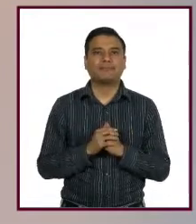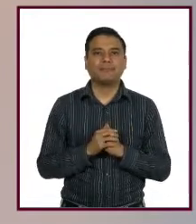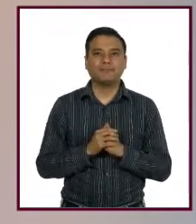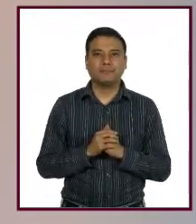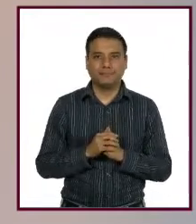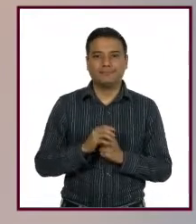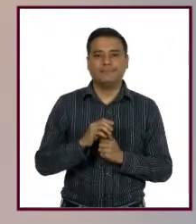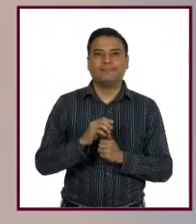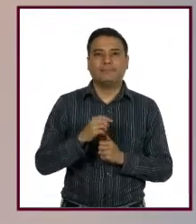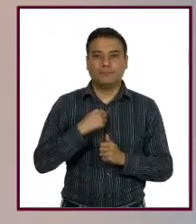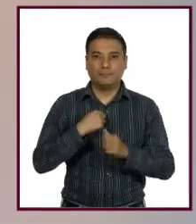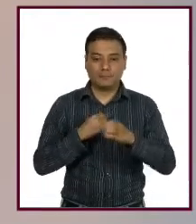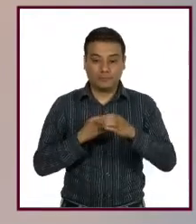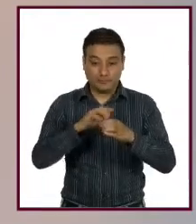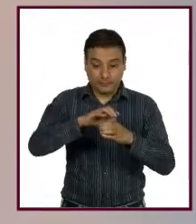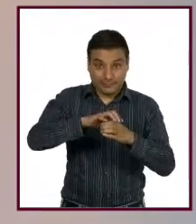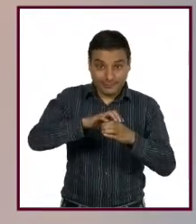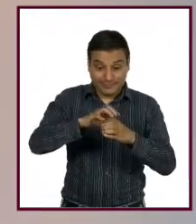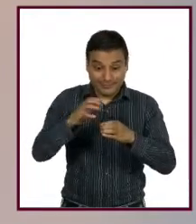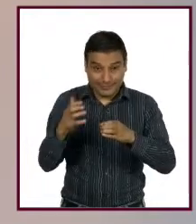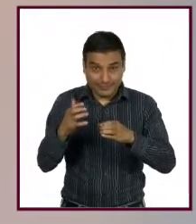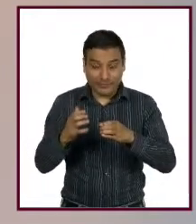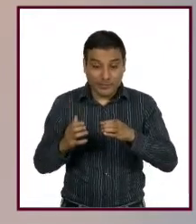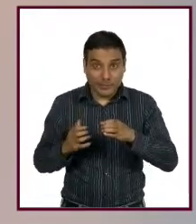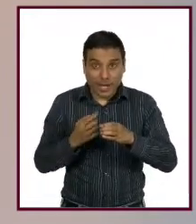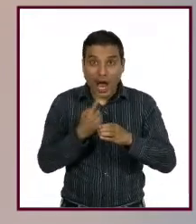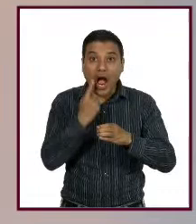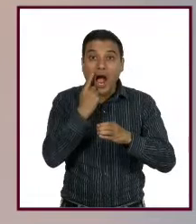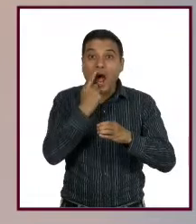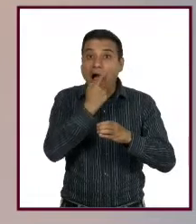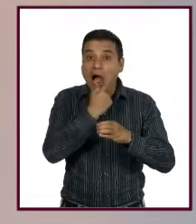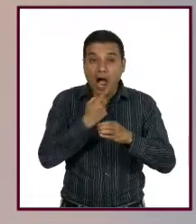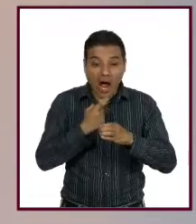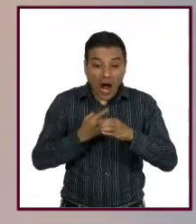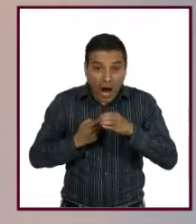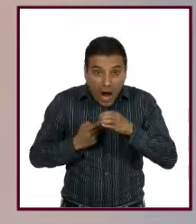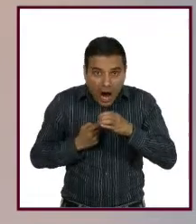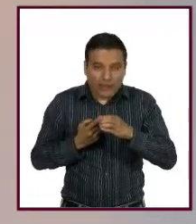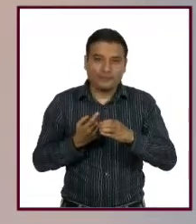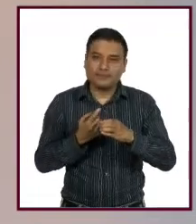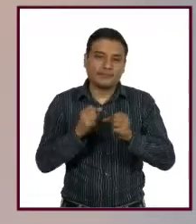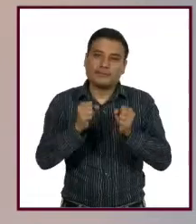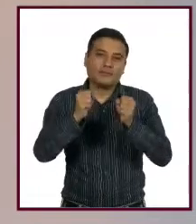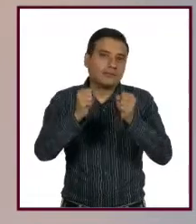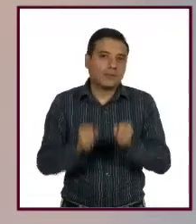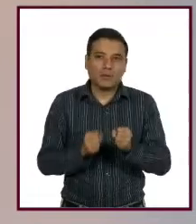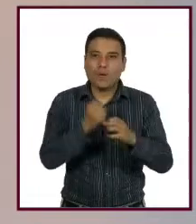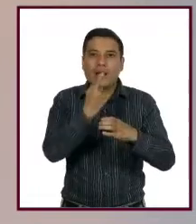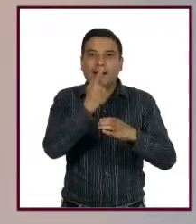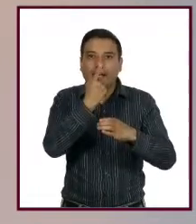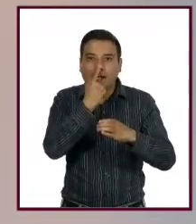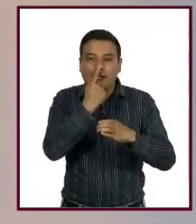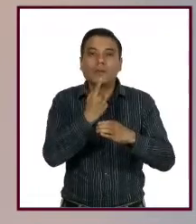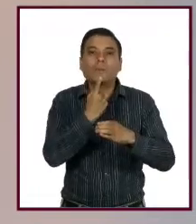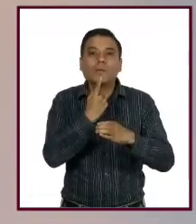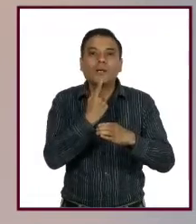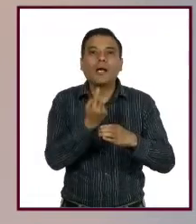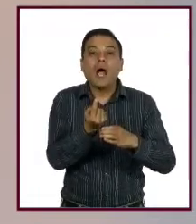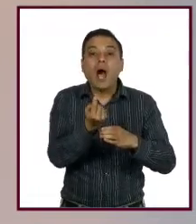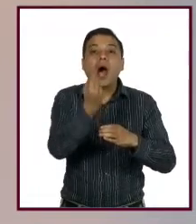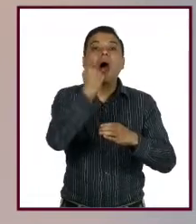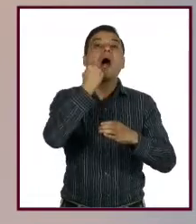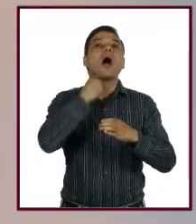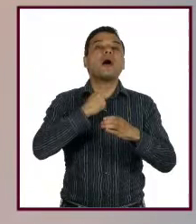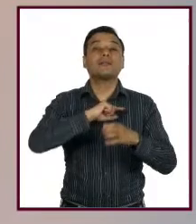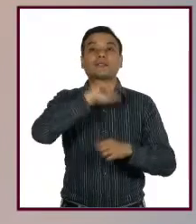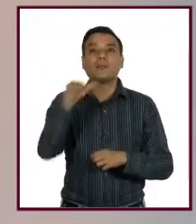entrar por vías respiratorias, tanto por nariz y boca, pasa a tracto